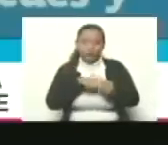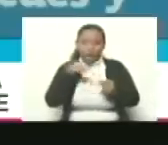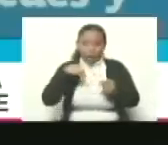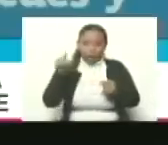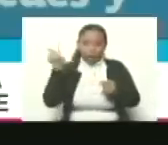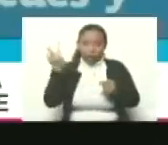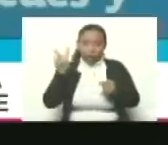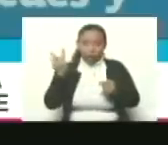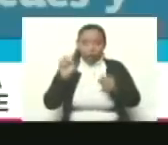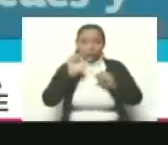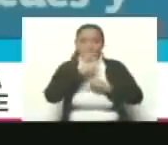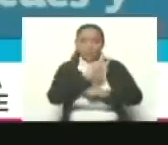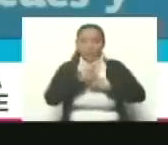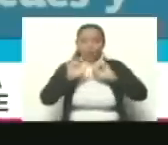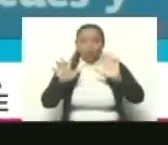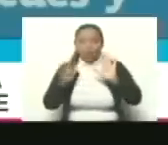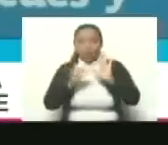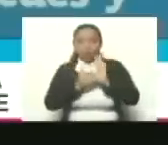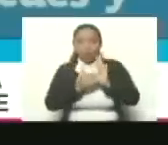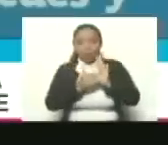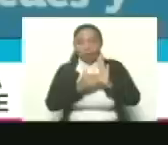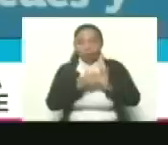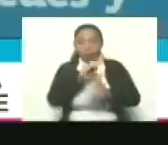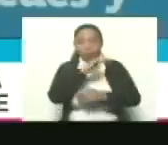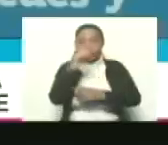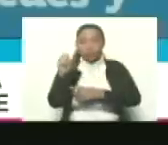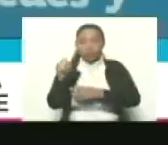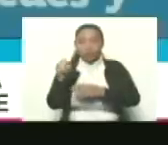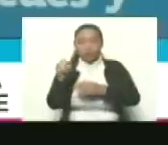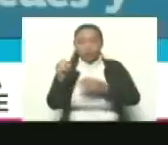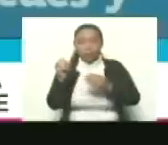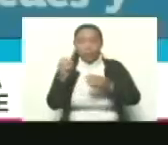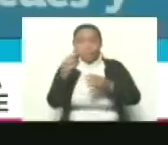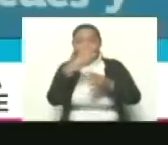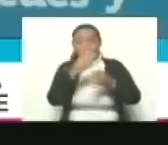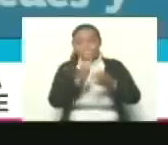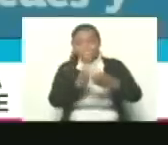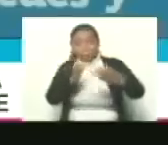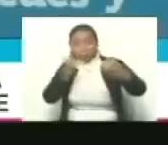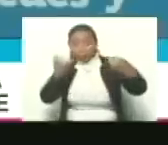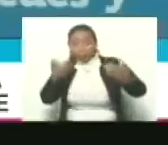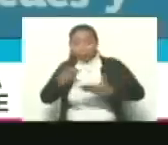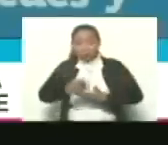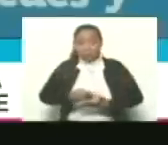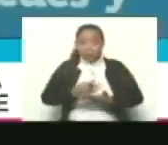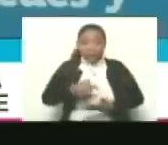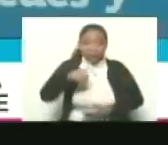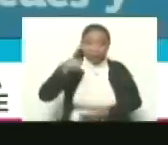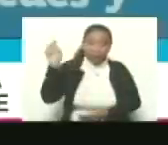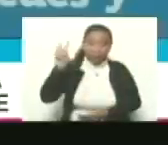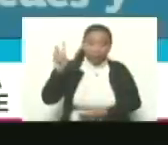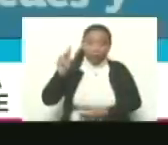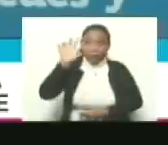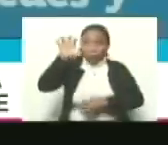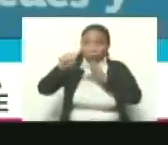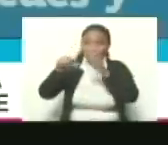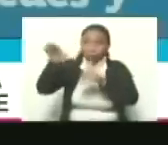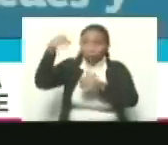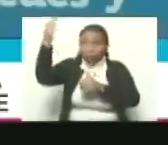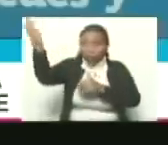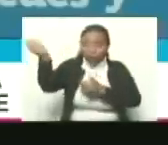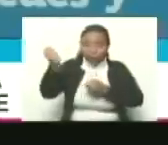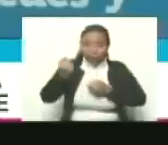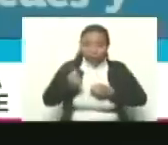38.400 contenedores con importaciones complementarias. sea, de productos que traen